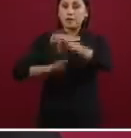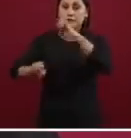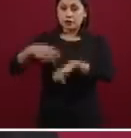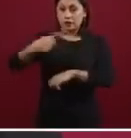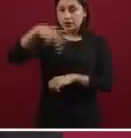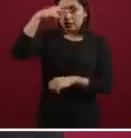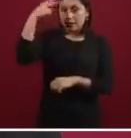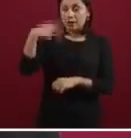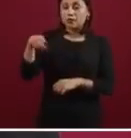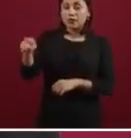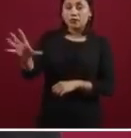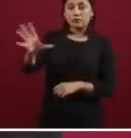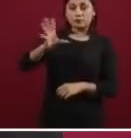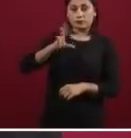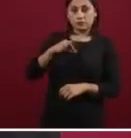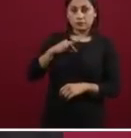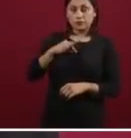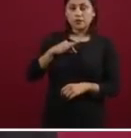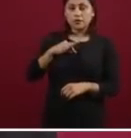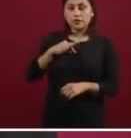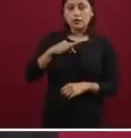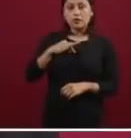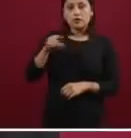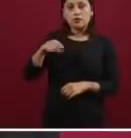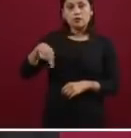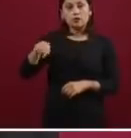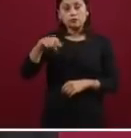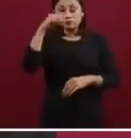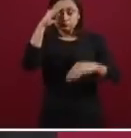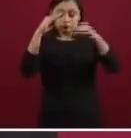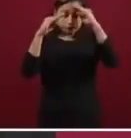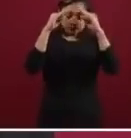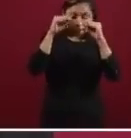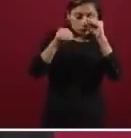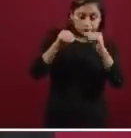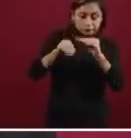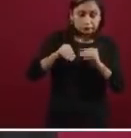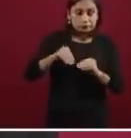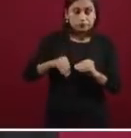trabajando sobre 1